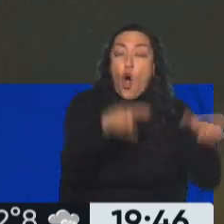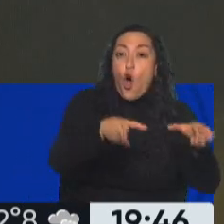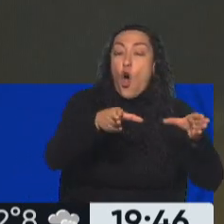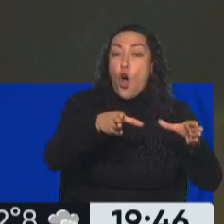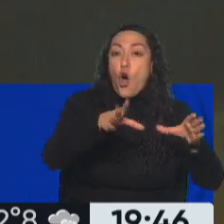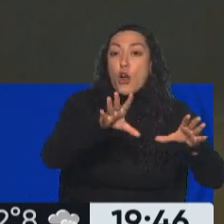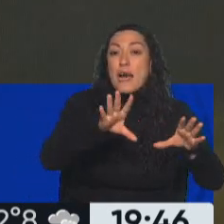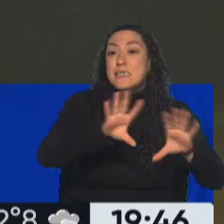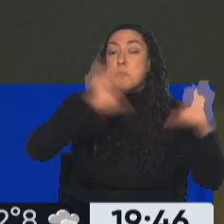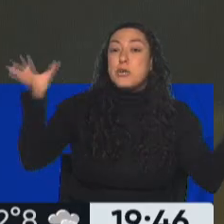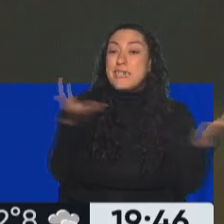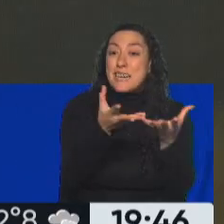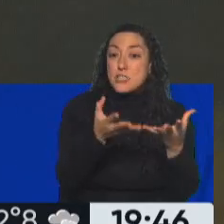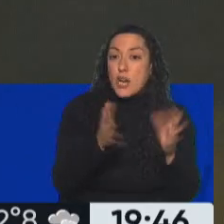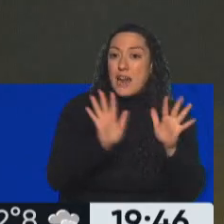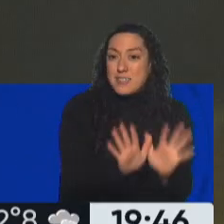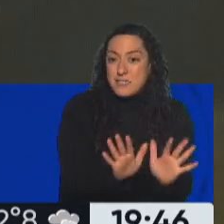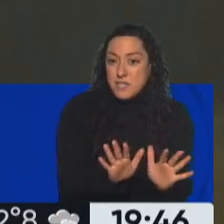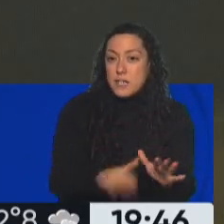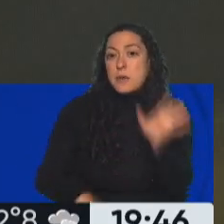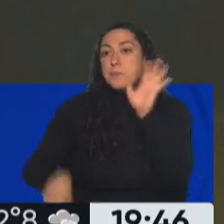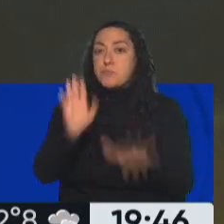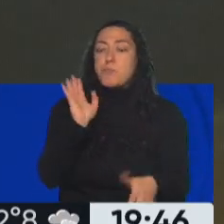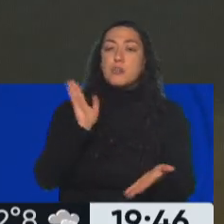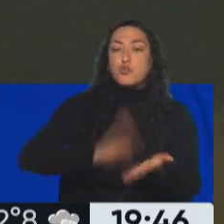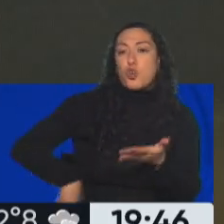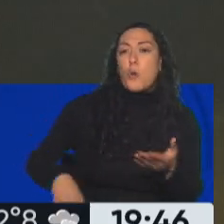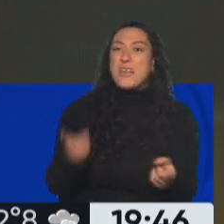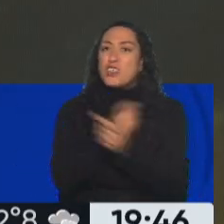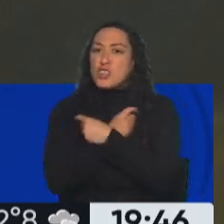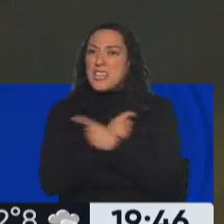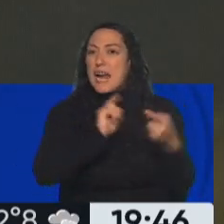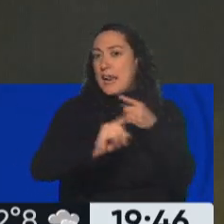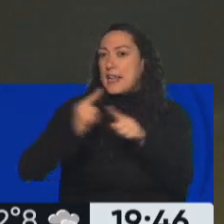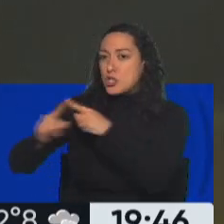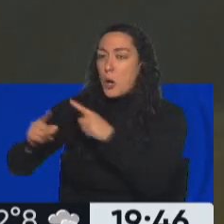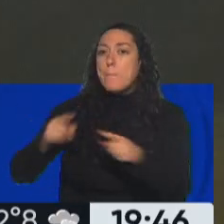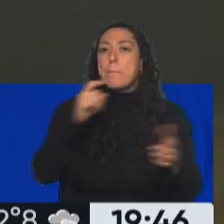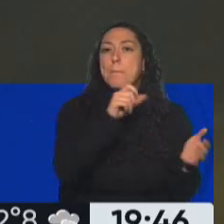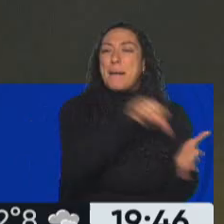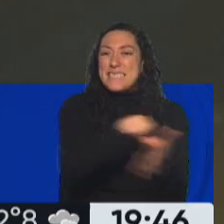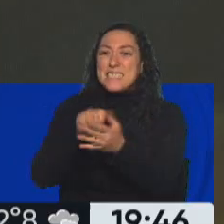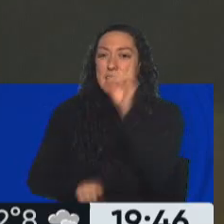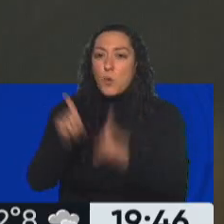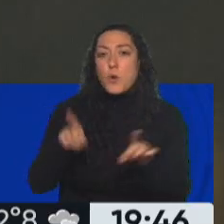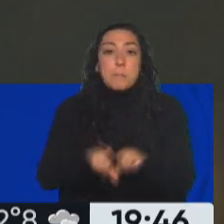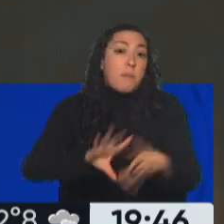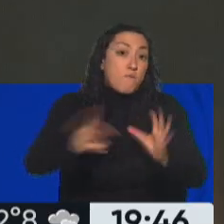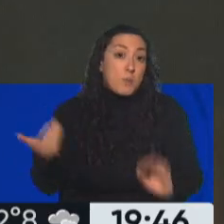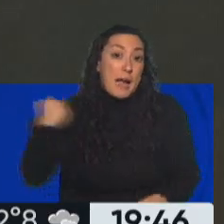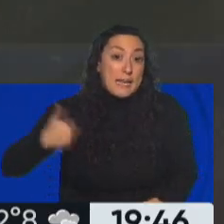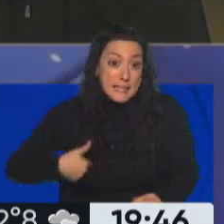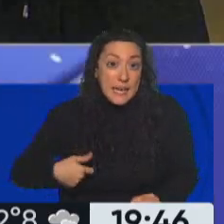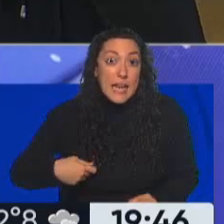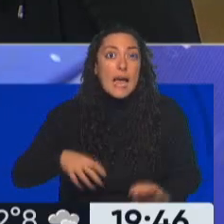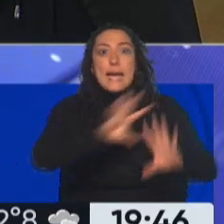Me quedaría sobre todo con la parte de la que habla de una relación tóxica de ciertos países emergentes, como puede ser la Argentina, con